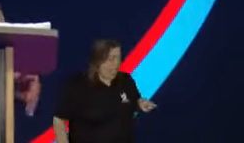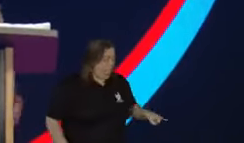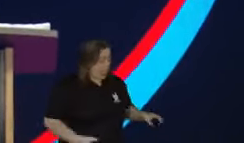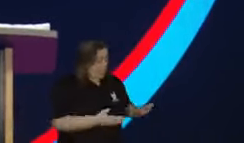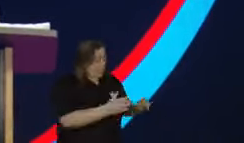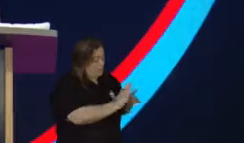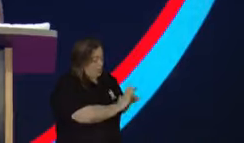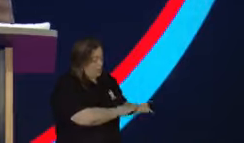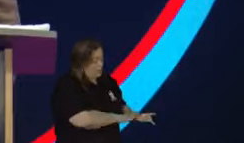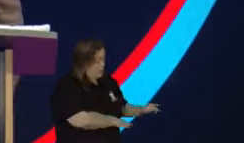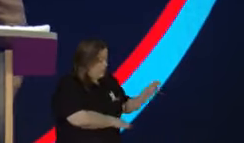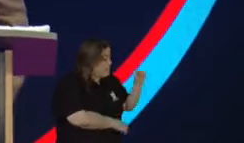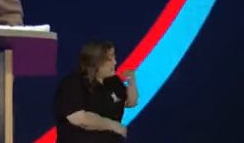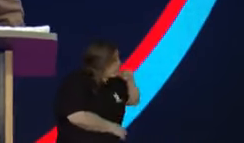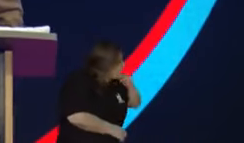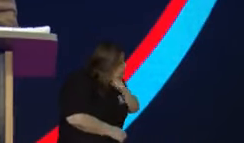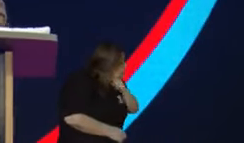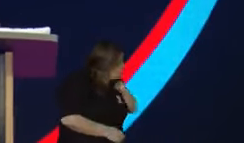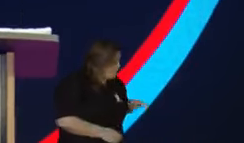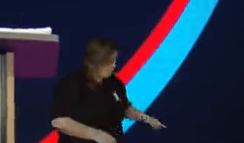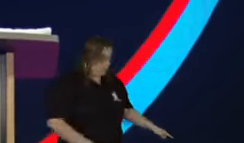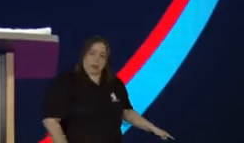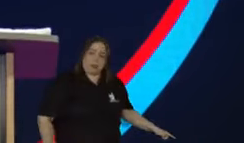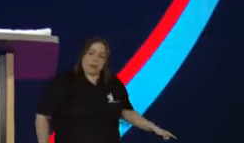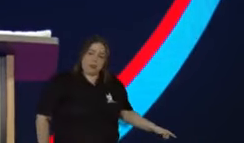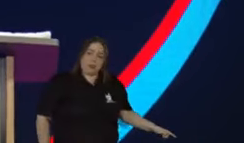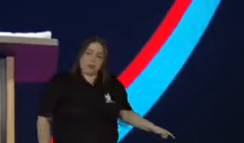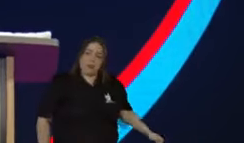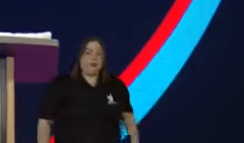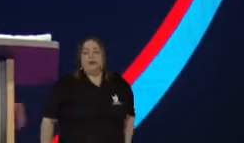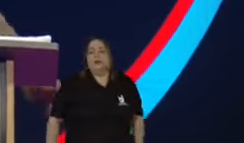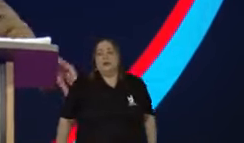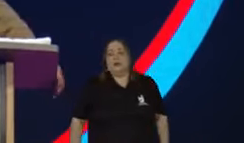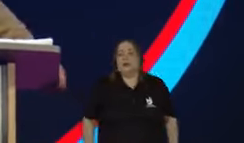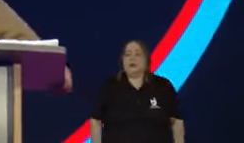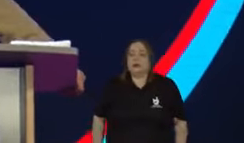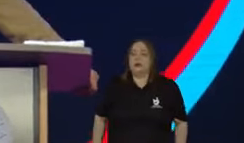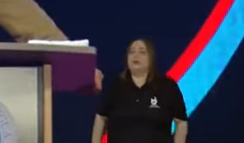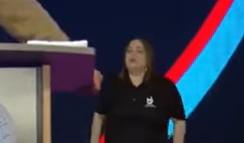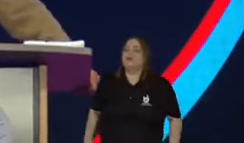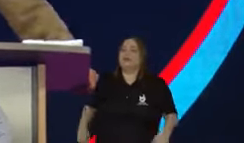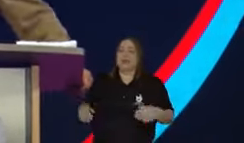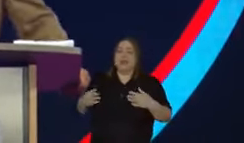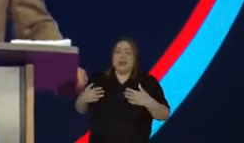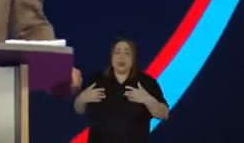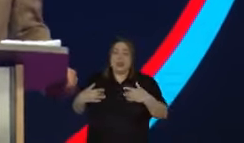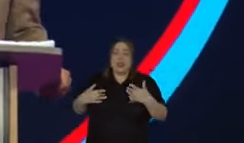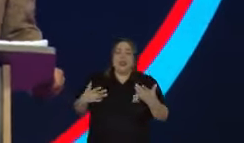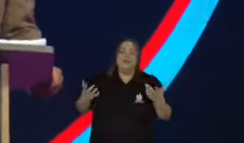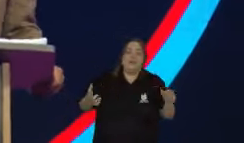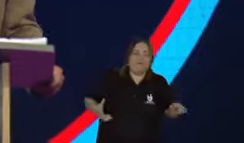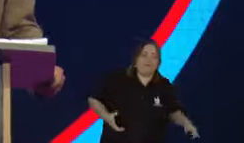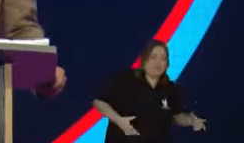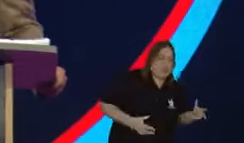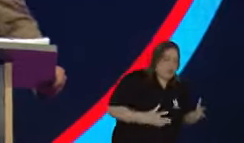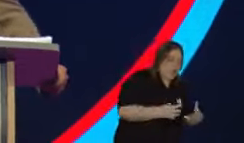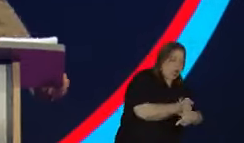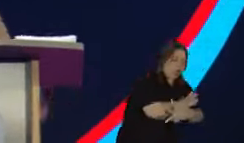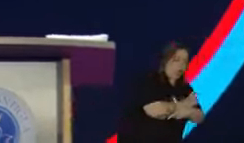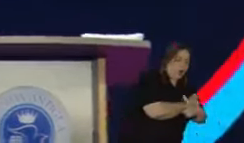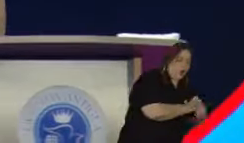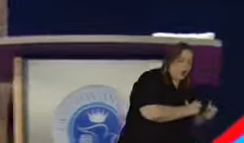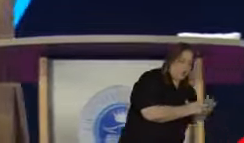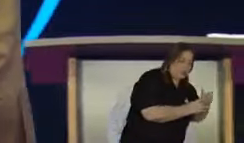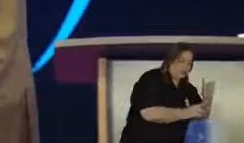y padre de mentira. Wow. Él nos quiere robar el espíritu de vida, por eso es asesino.